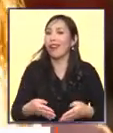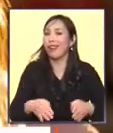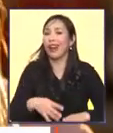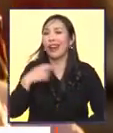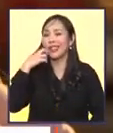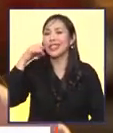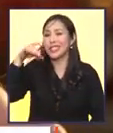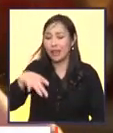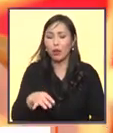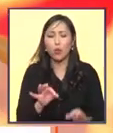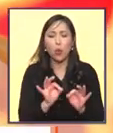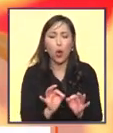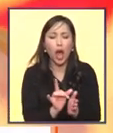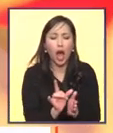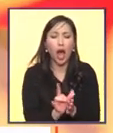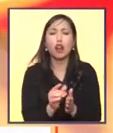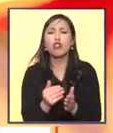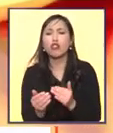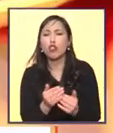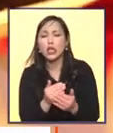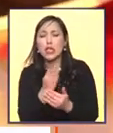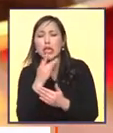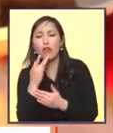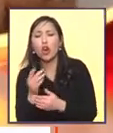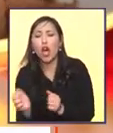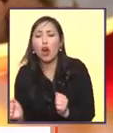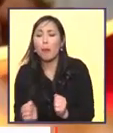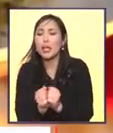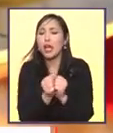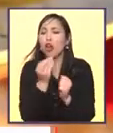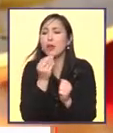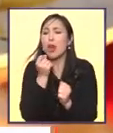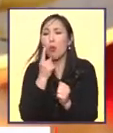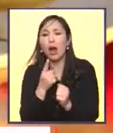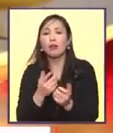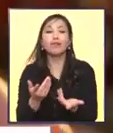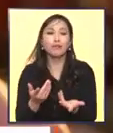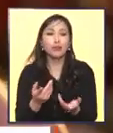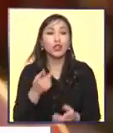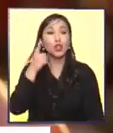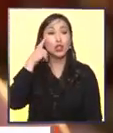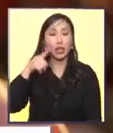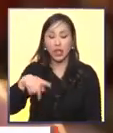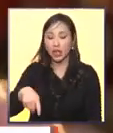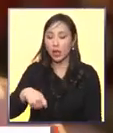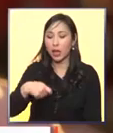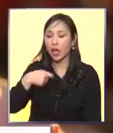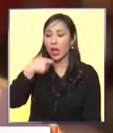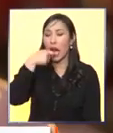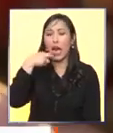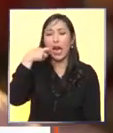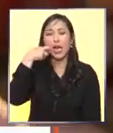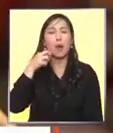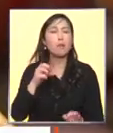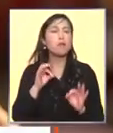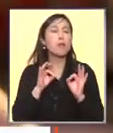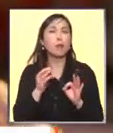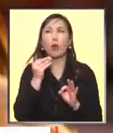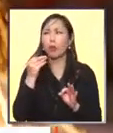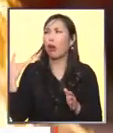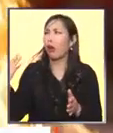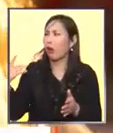de sus puntos, del sabor, de con qué acompañarlas también. Creo que este es el bocado más perfecto de carne que he comido mucho tiempo.